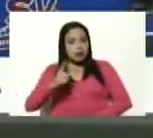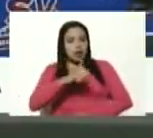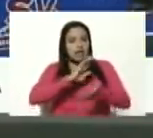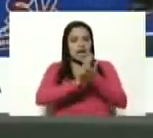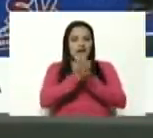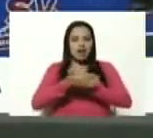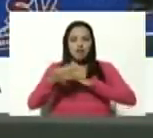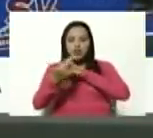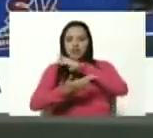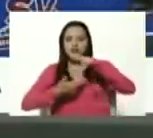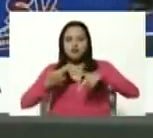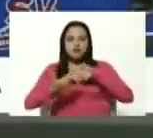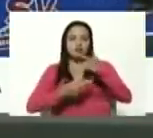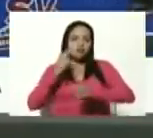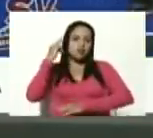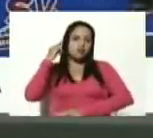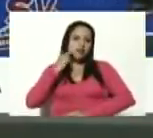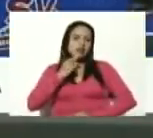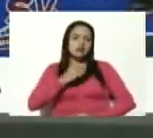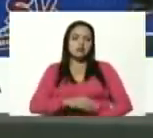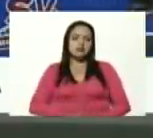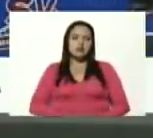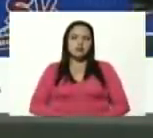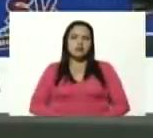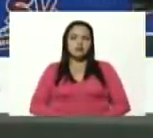revolución bolivariana.